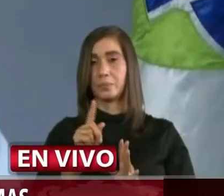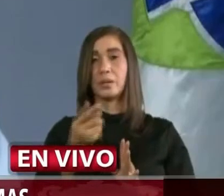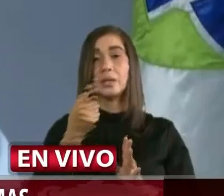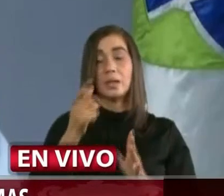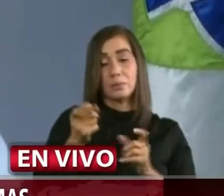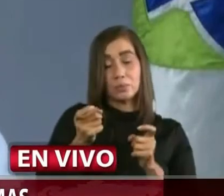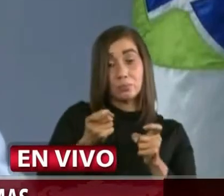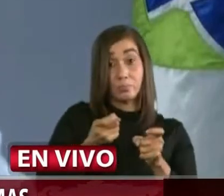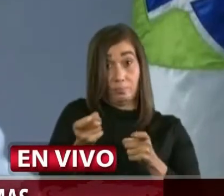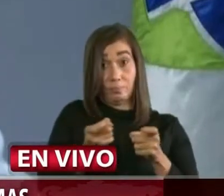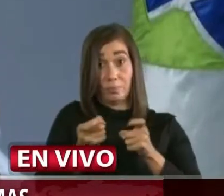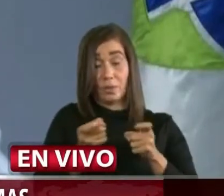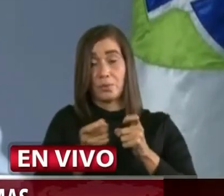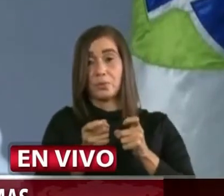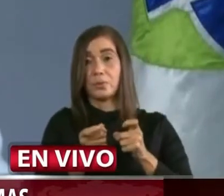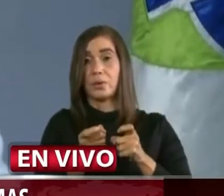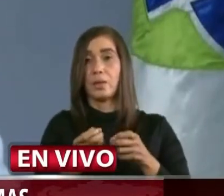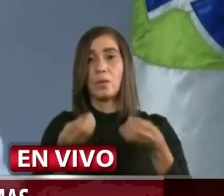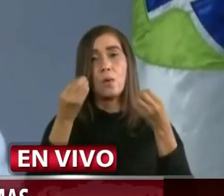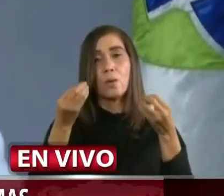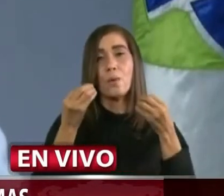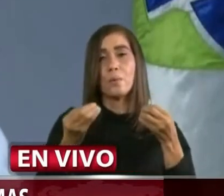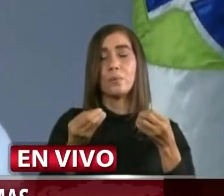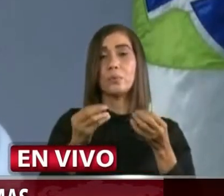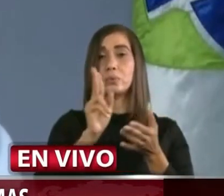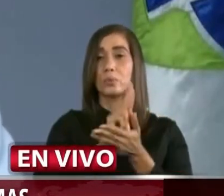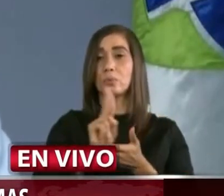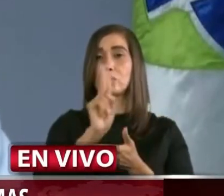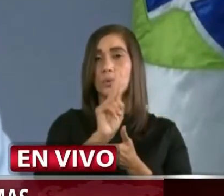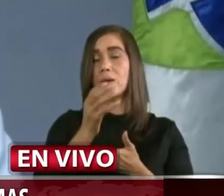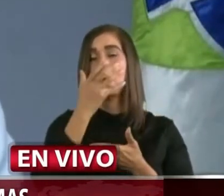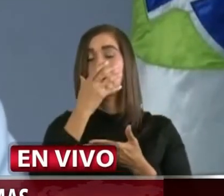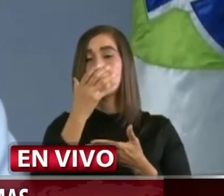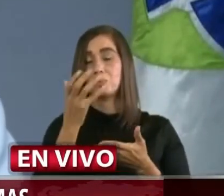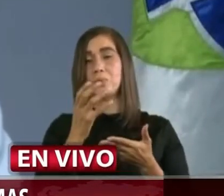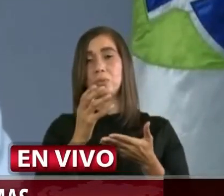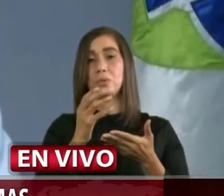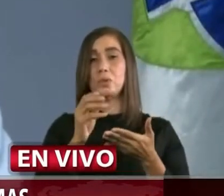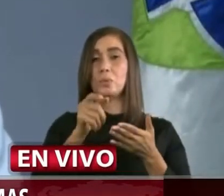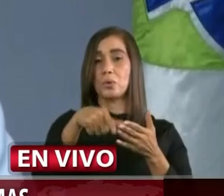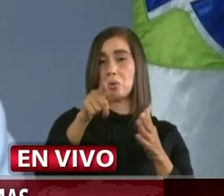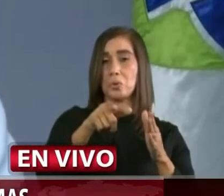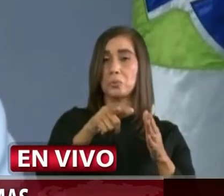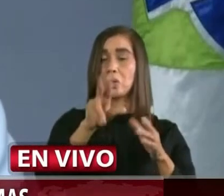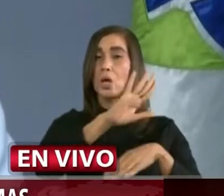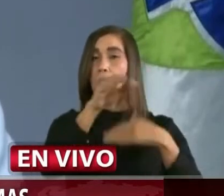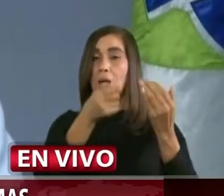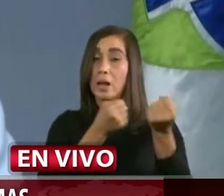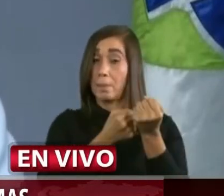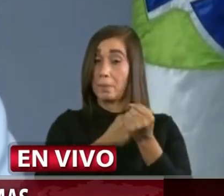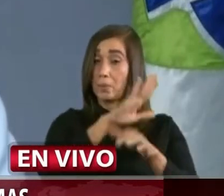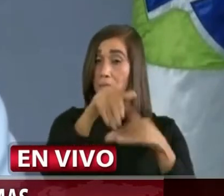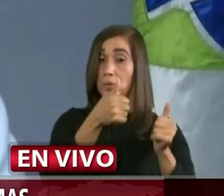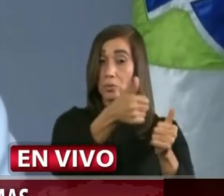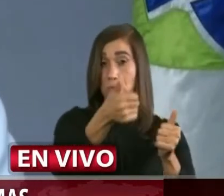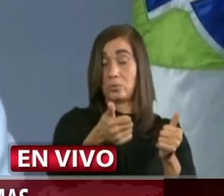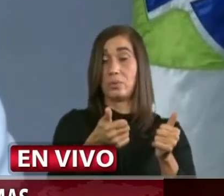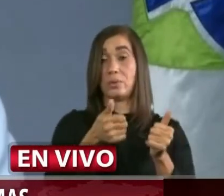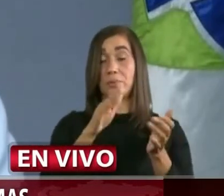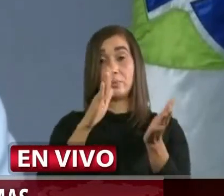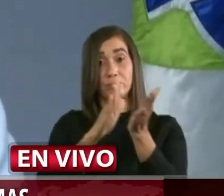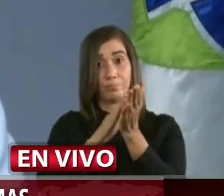controlado con el uso masivo y con esto queremos felicitar a toda la población que